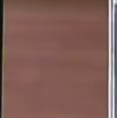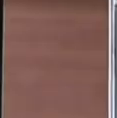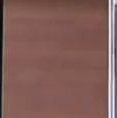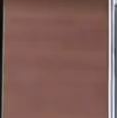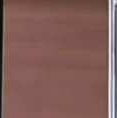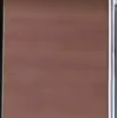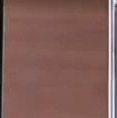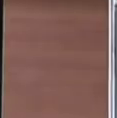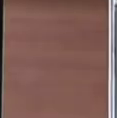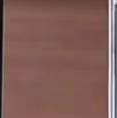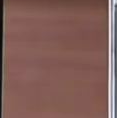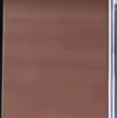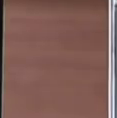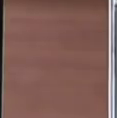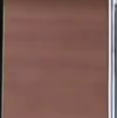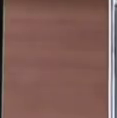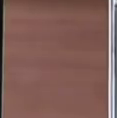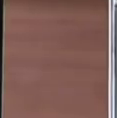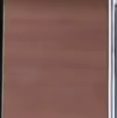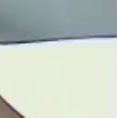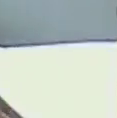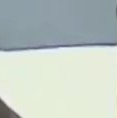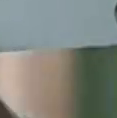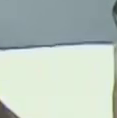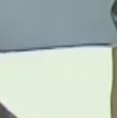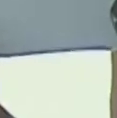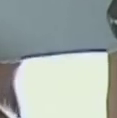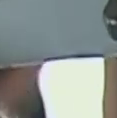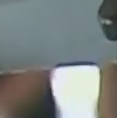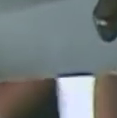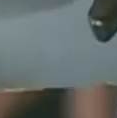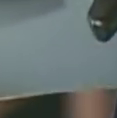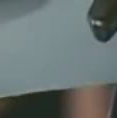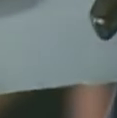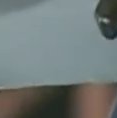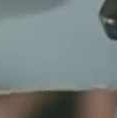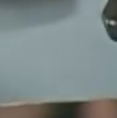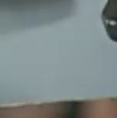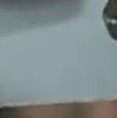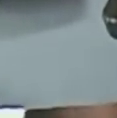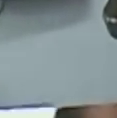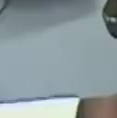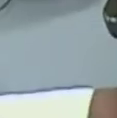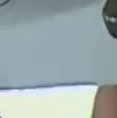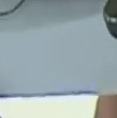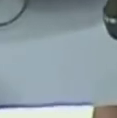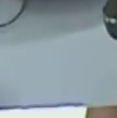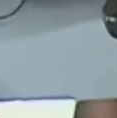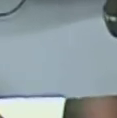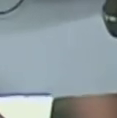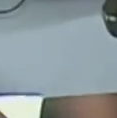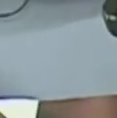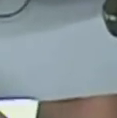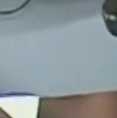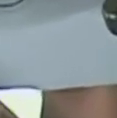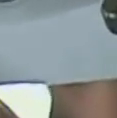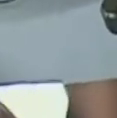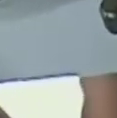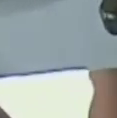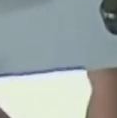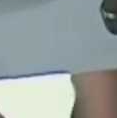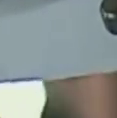al señor Henry Falcón. Aquí está Televen cubriendo una noticia muy importante porque está entrevistando a un